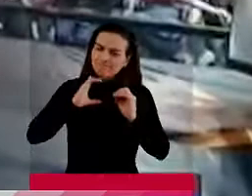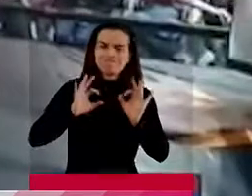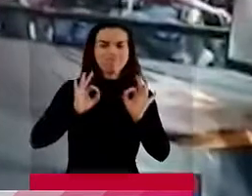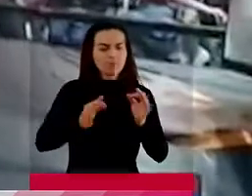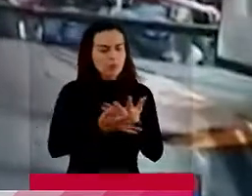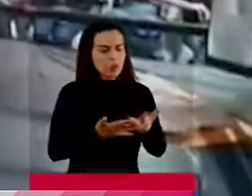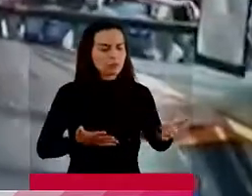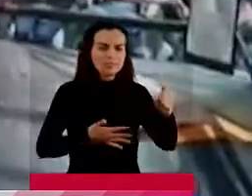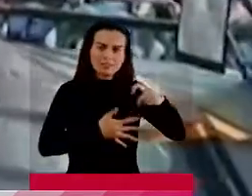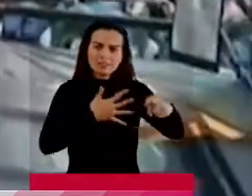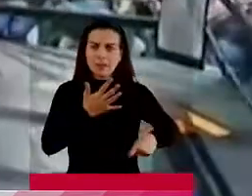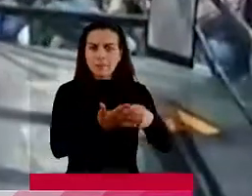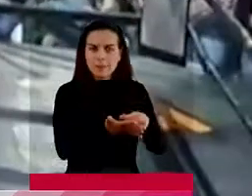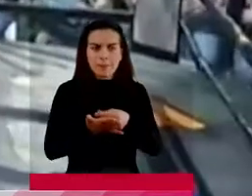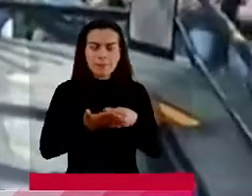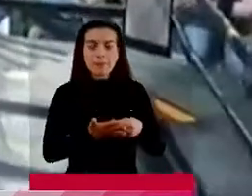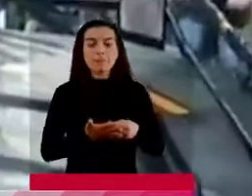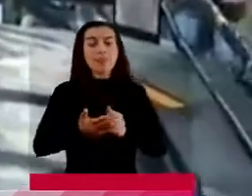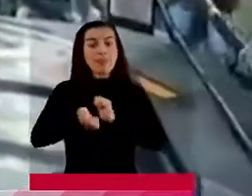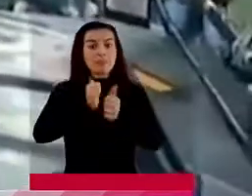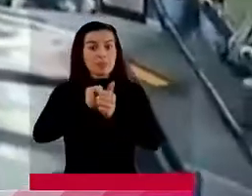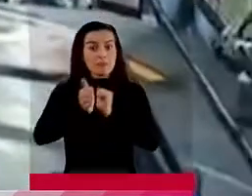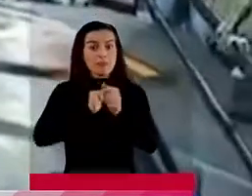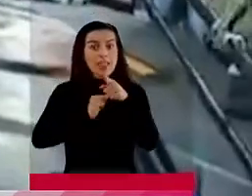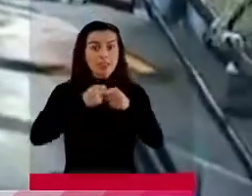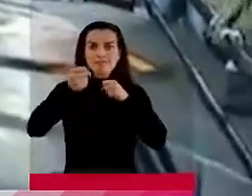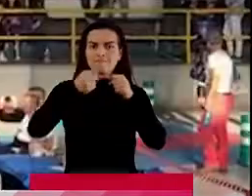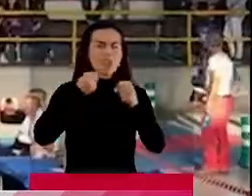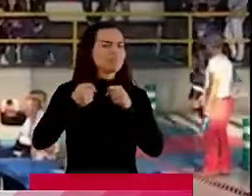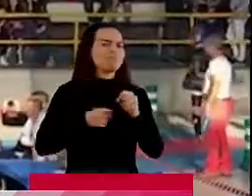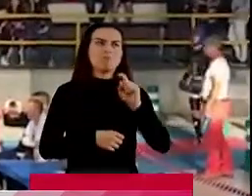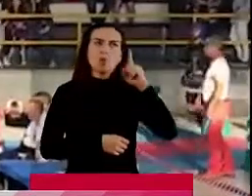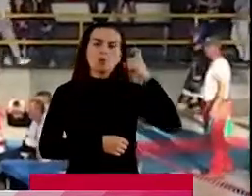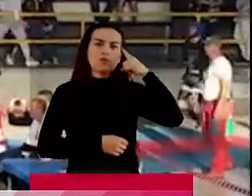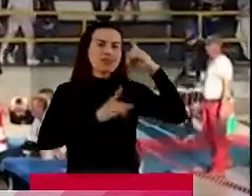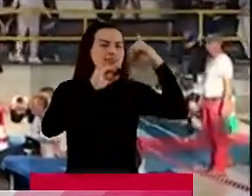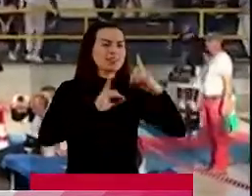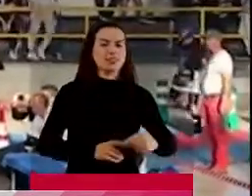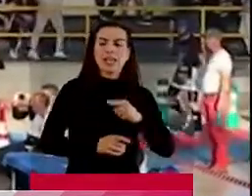contacto, será de los últimos en salir a entrenar por decisión del gobierno nacional. La liga